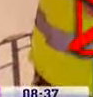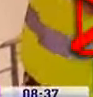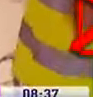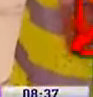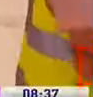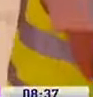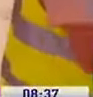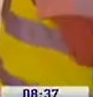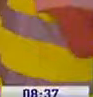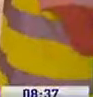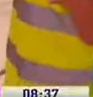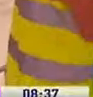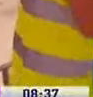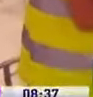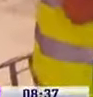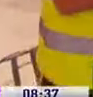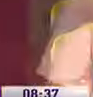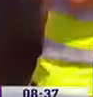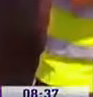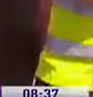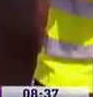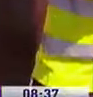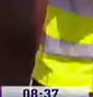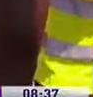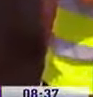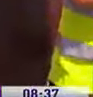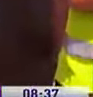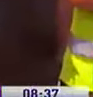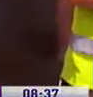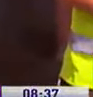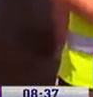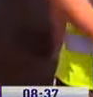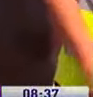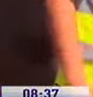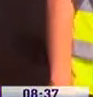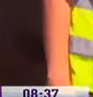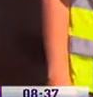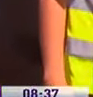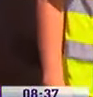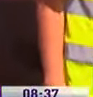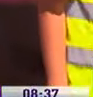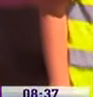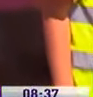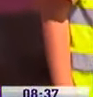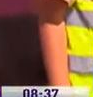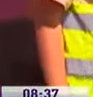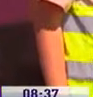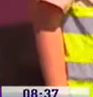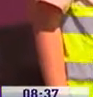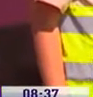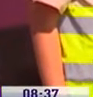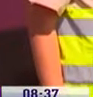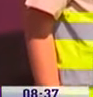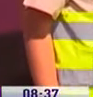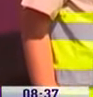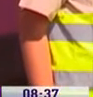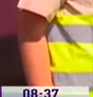¡Museo! ¡Ah, museo! Máxima velocidad, livianos, avenida Simón Bolívar. Avenida Simón